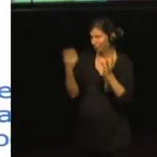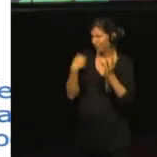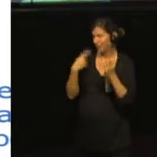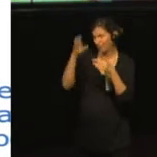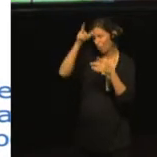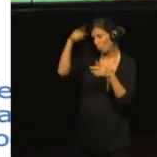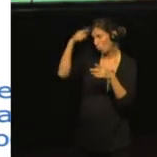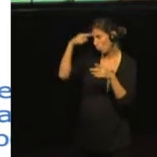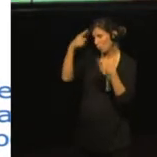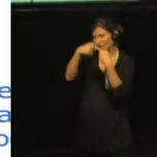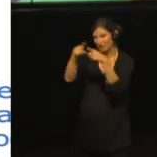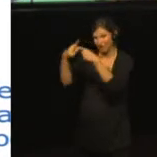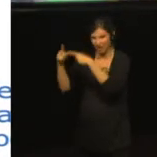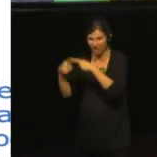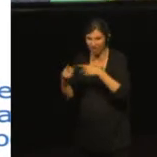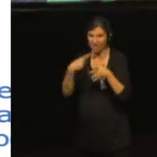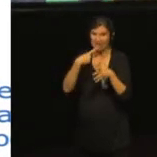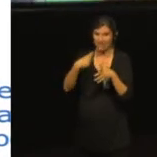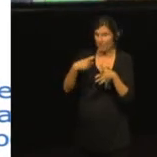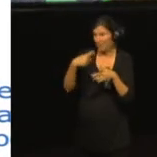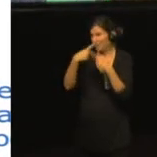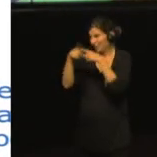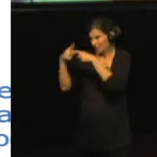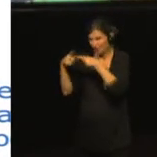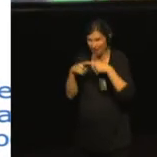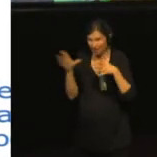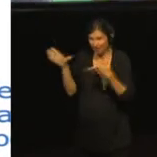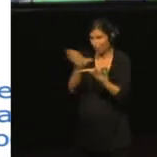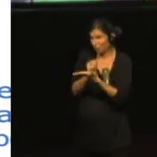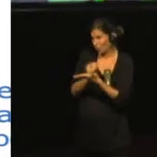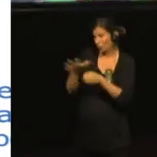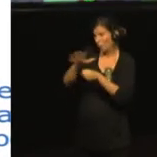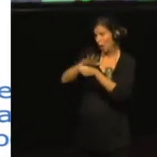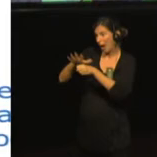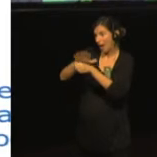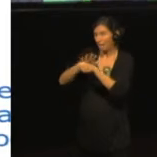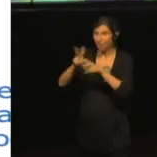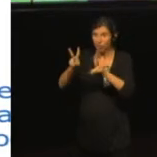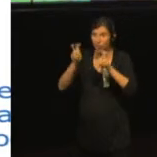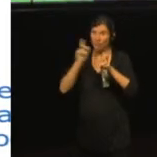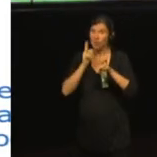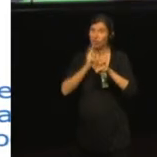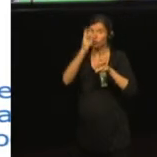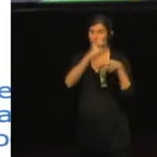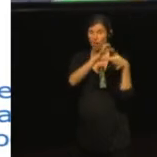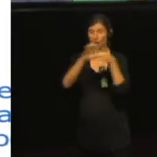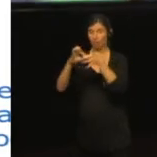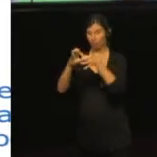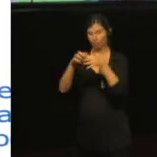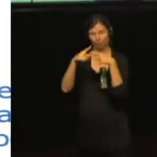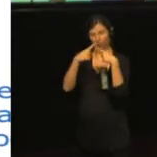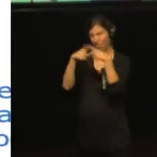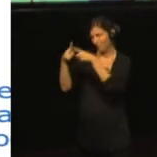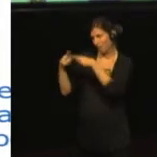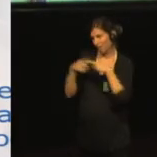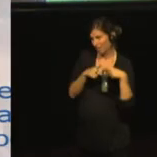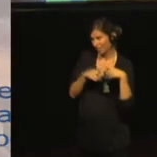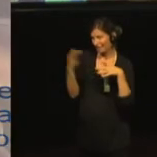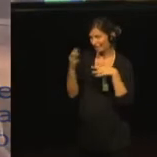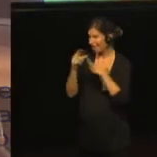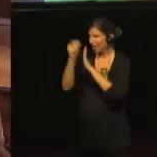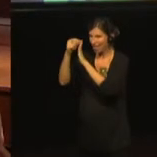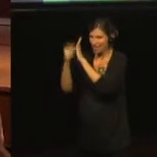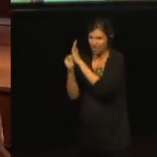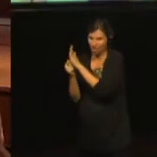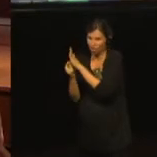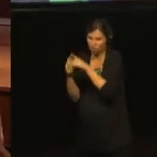dificultades, distintos intereses sobre el ámbito de la sordoceguera y teníamos que saber qué indicadores queríamos mantener y